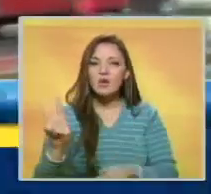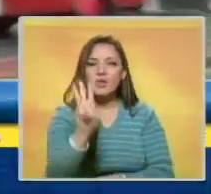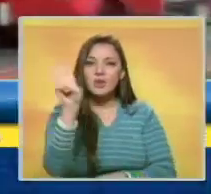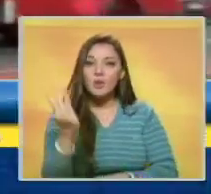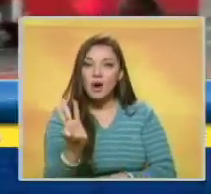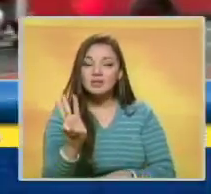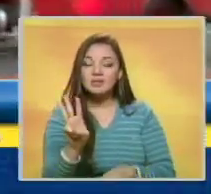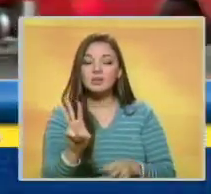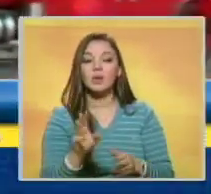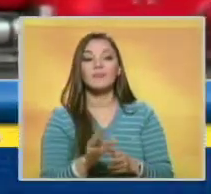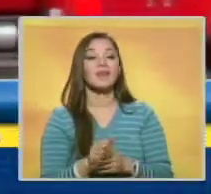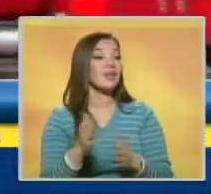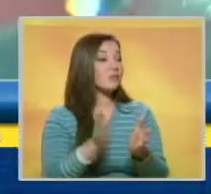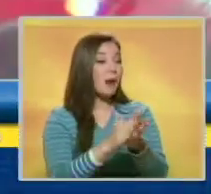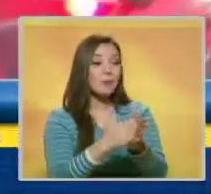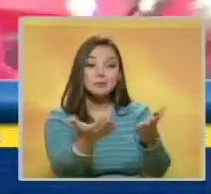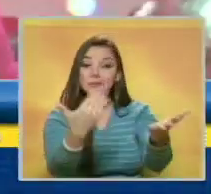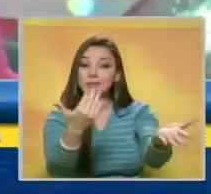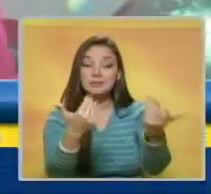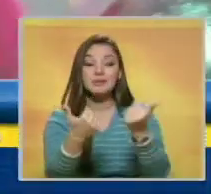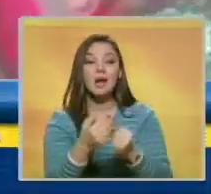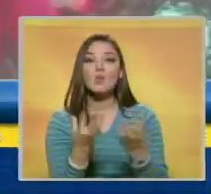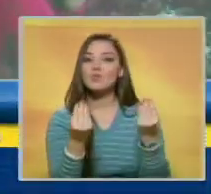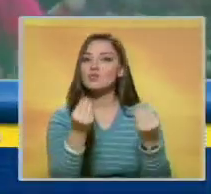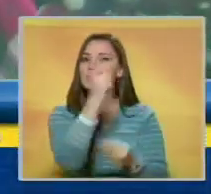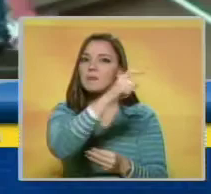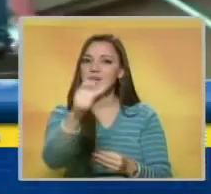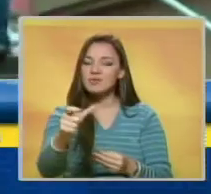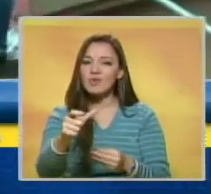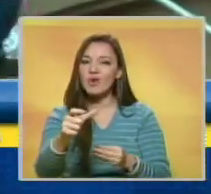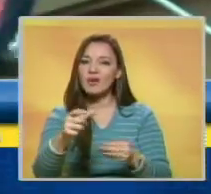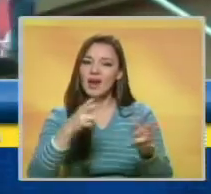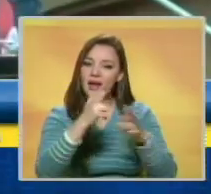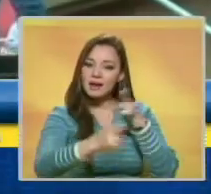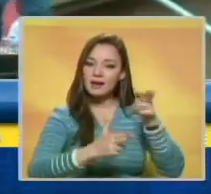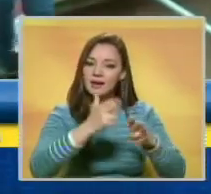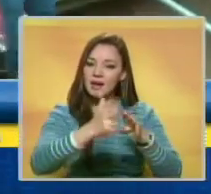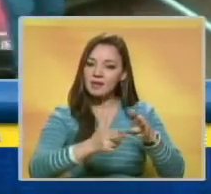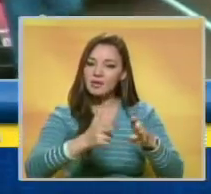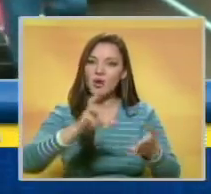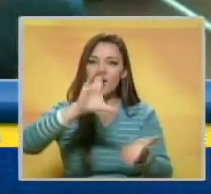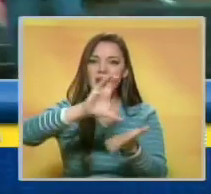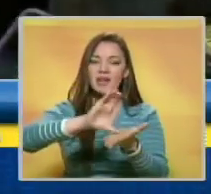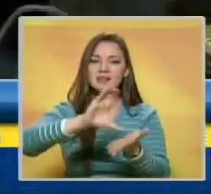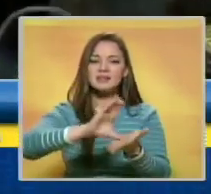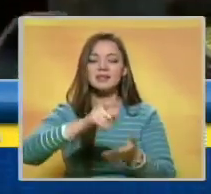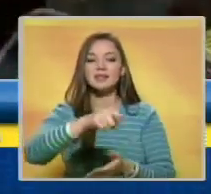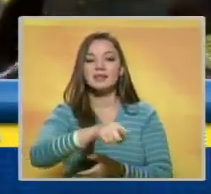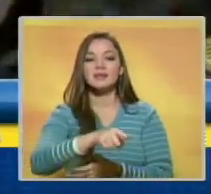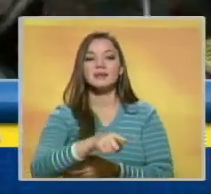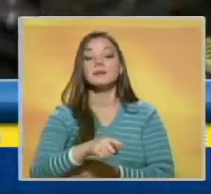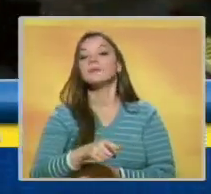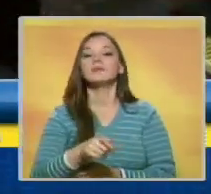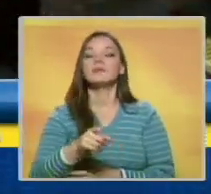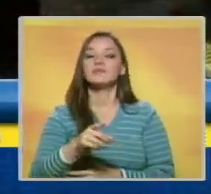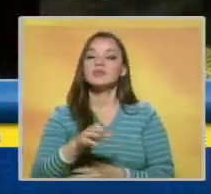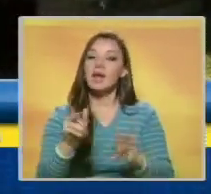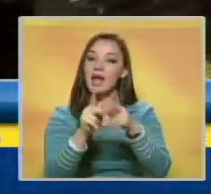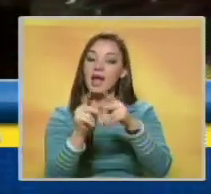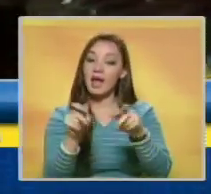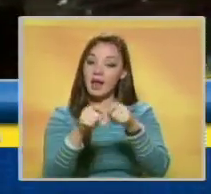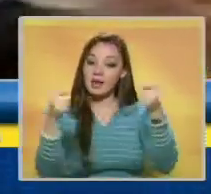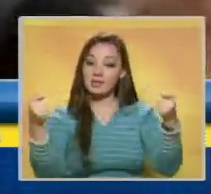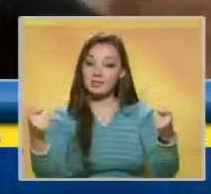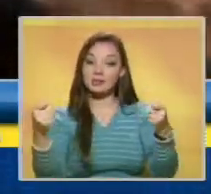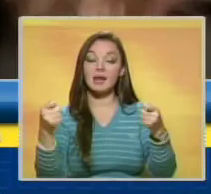la evacuación de cientos de usuarios de una estación en pleno centro de la capital. Por su parte, el diario The Washington